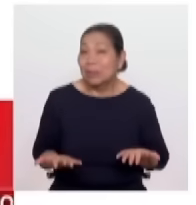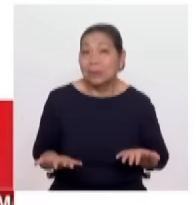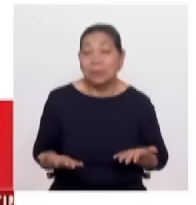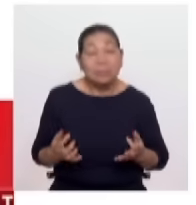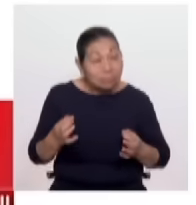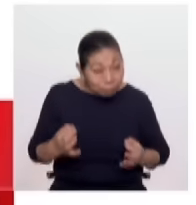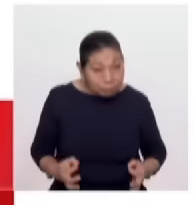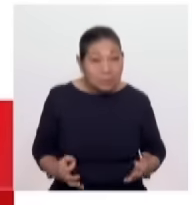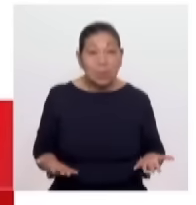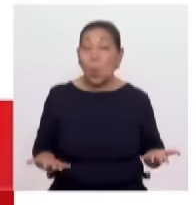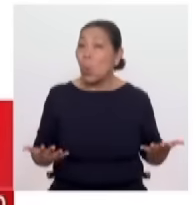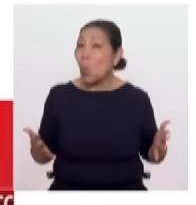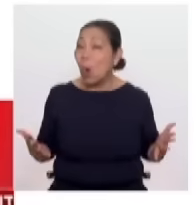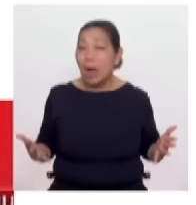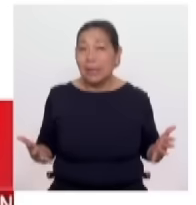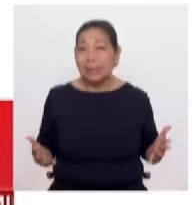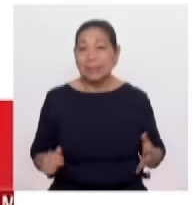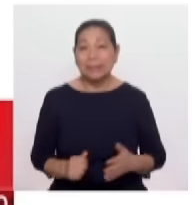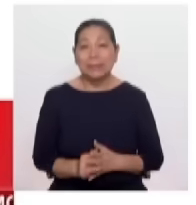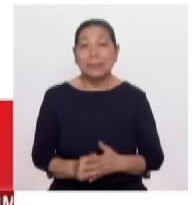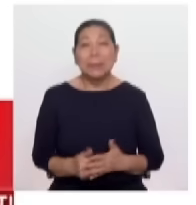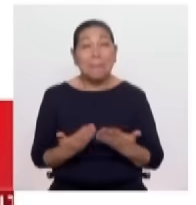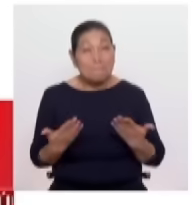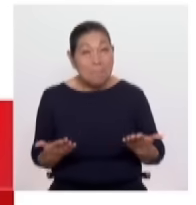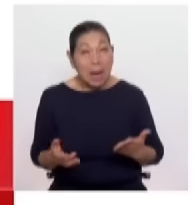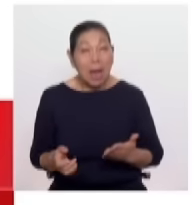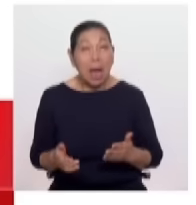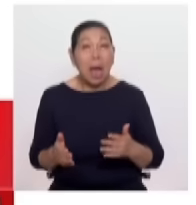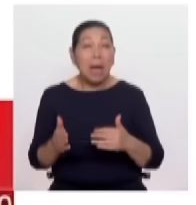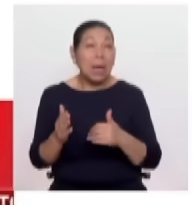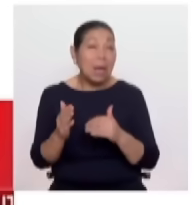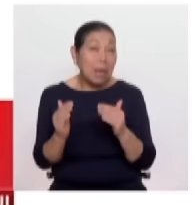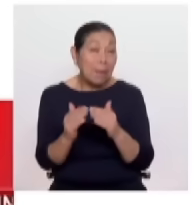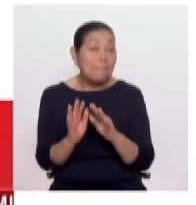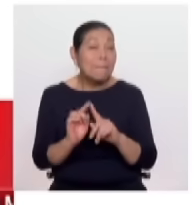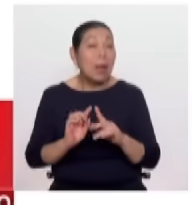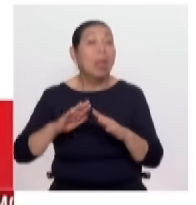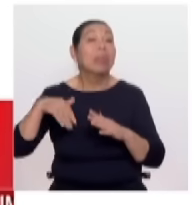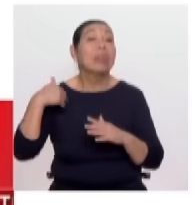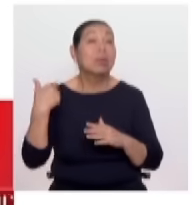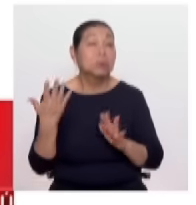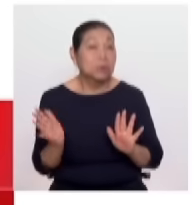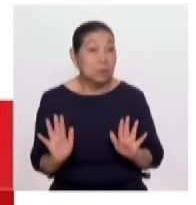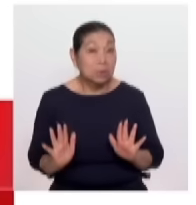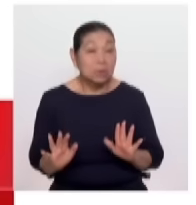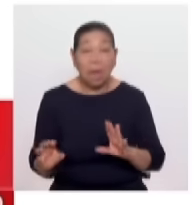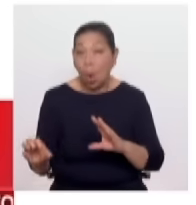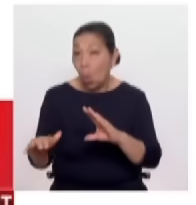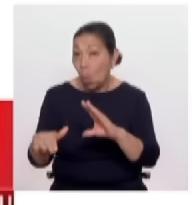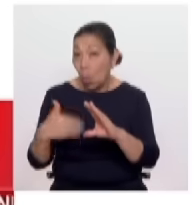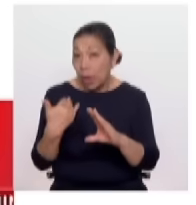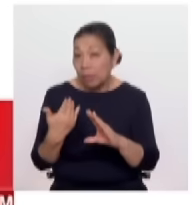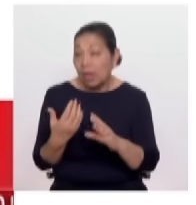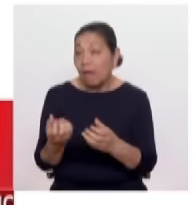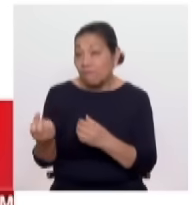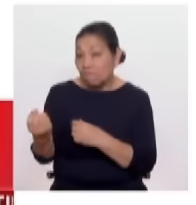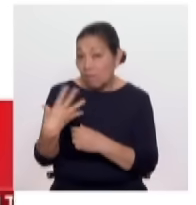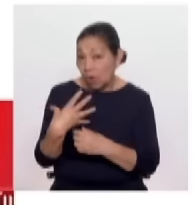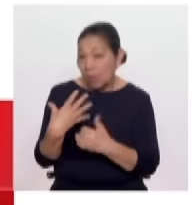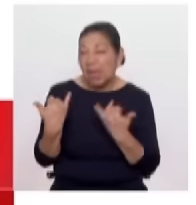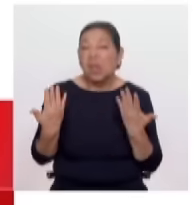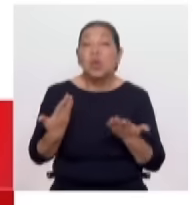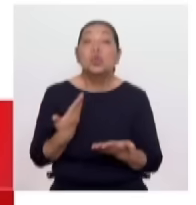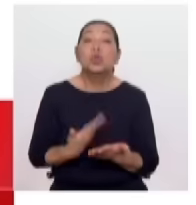tiene conocimiento de daños a infraestructuras, así que más adelante vamos a ampliar la información